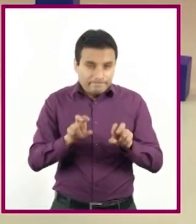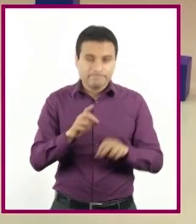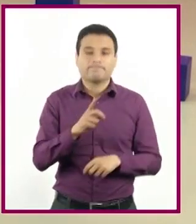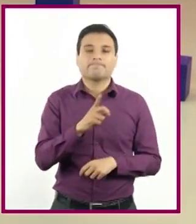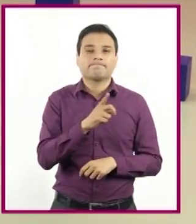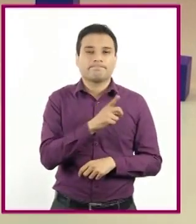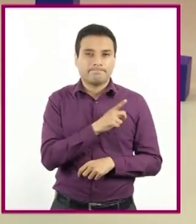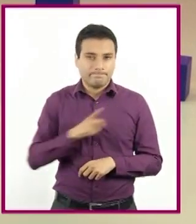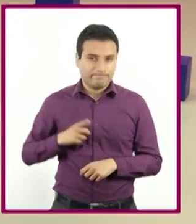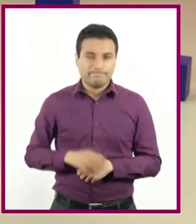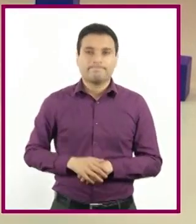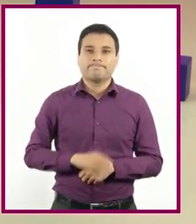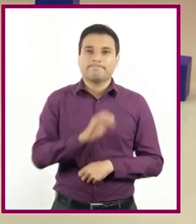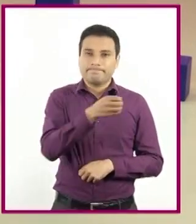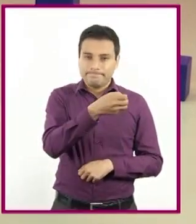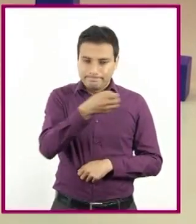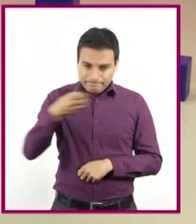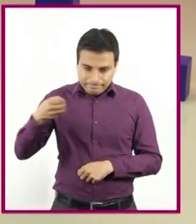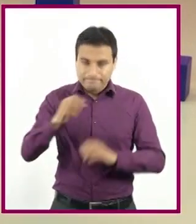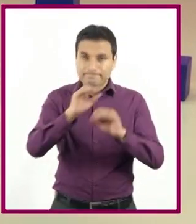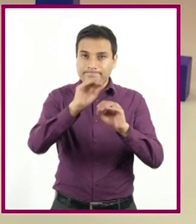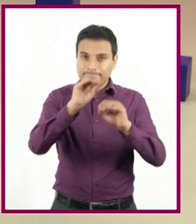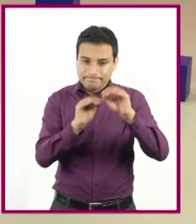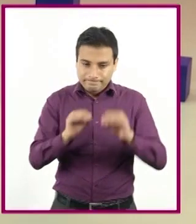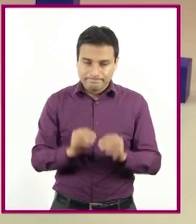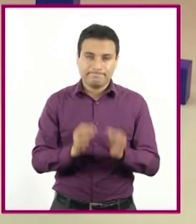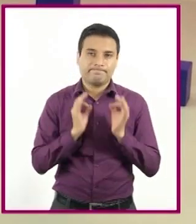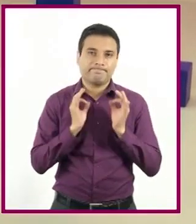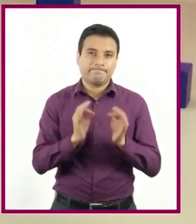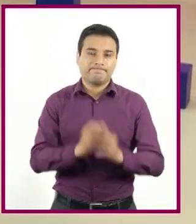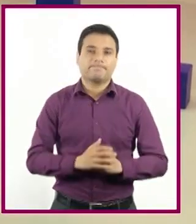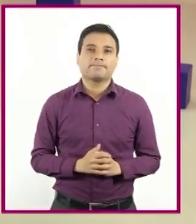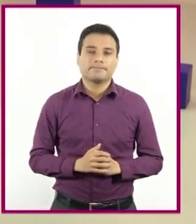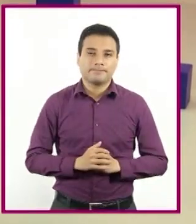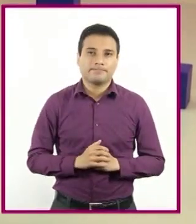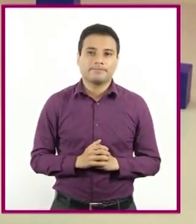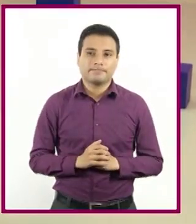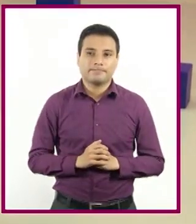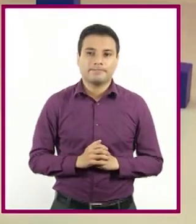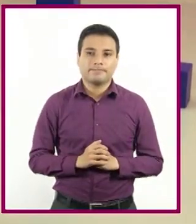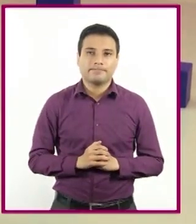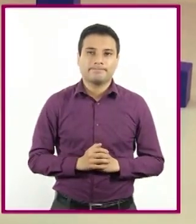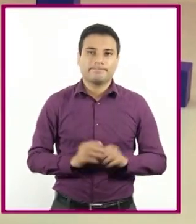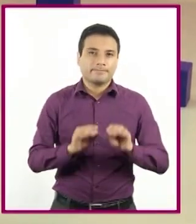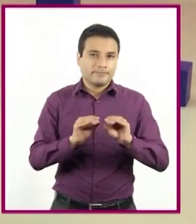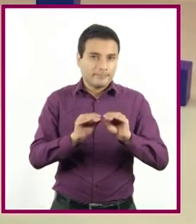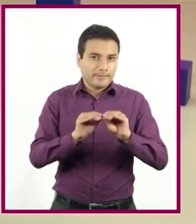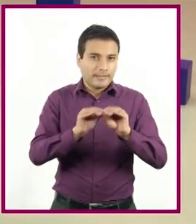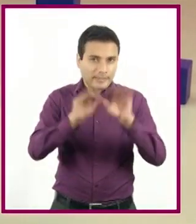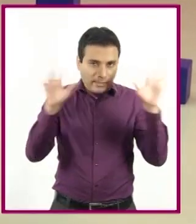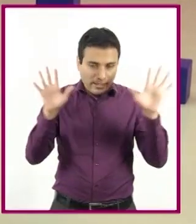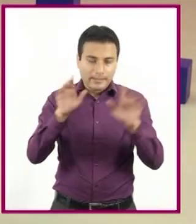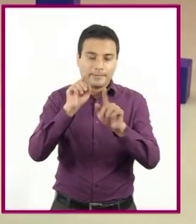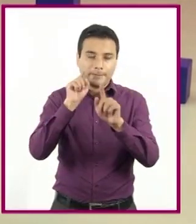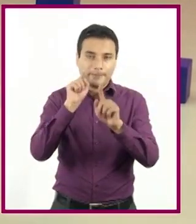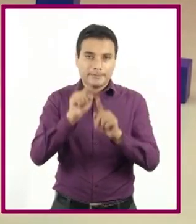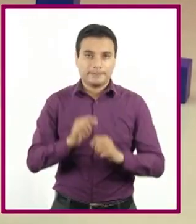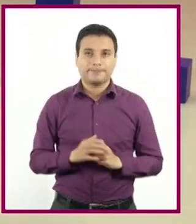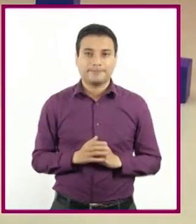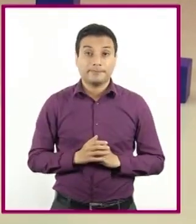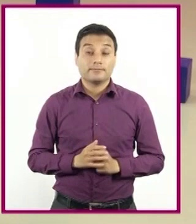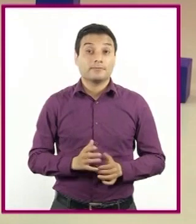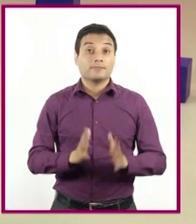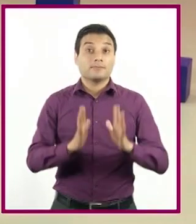organizarse, jerarquizarse y sistematizarse de la forma clara y precisa. Una vez que